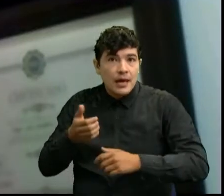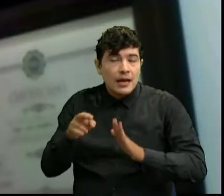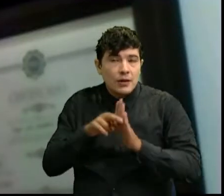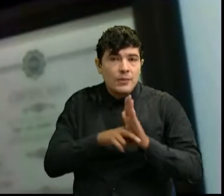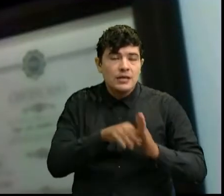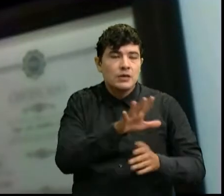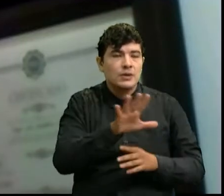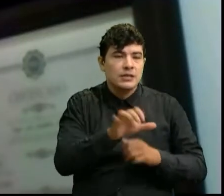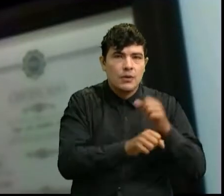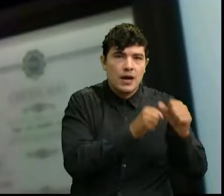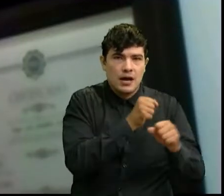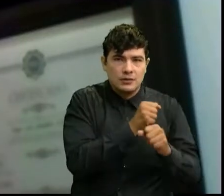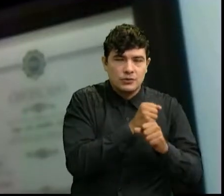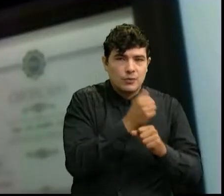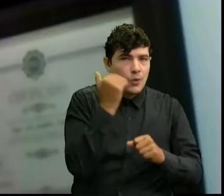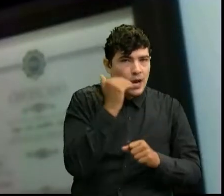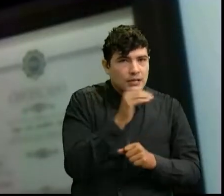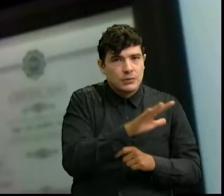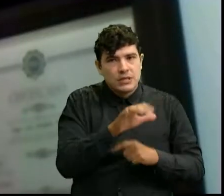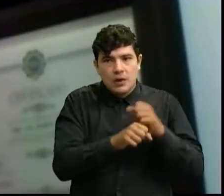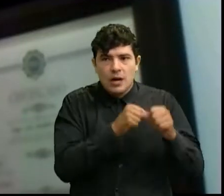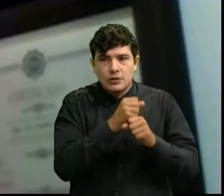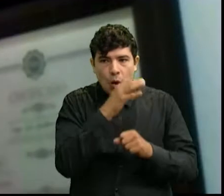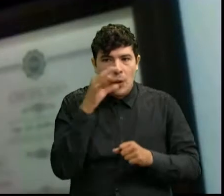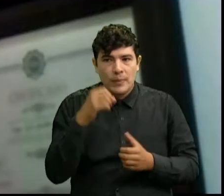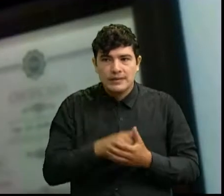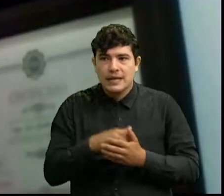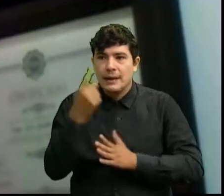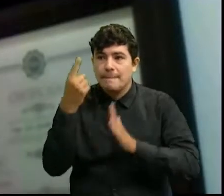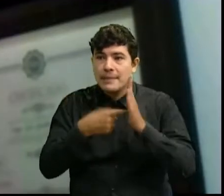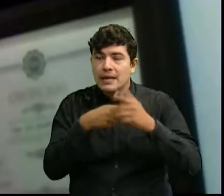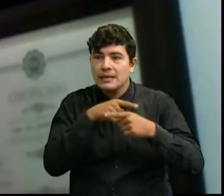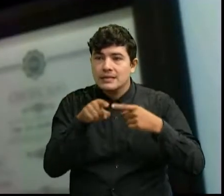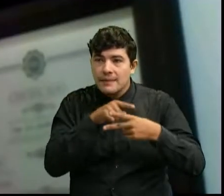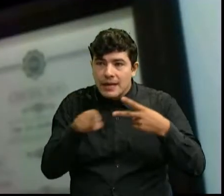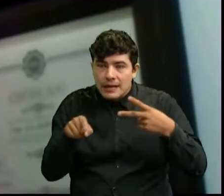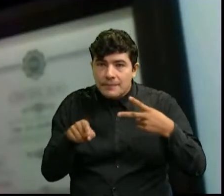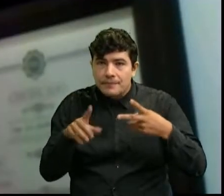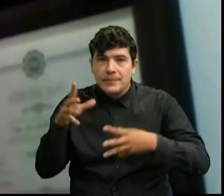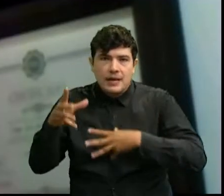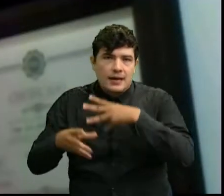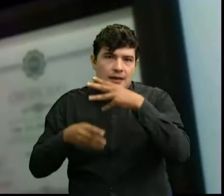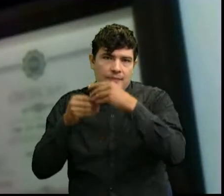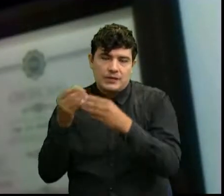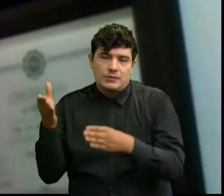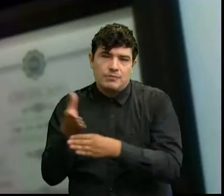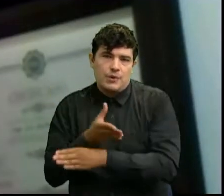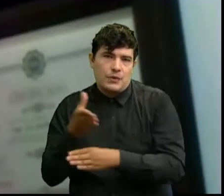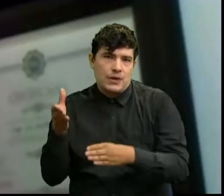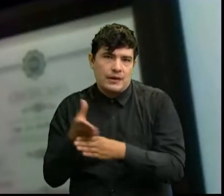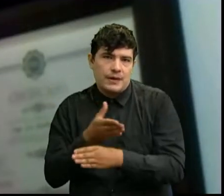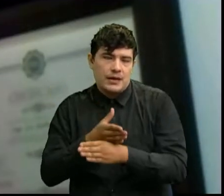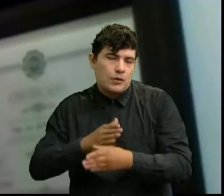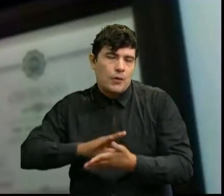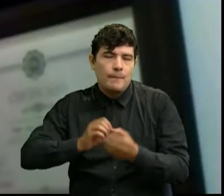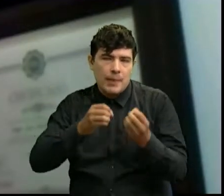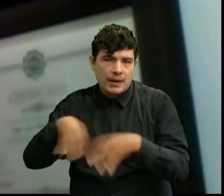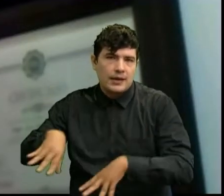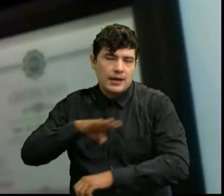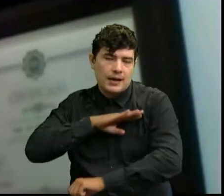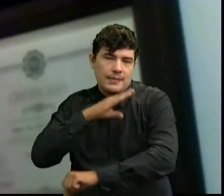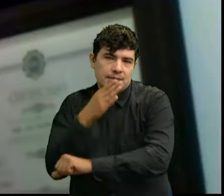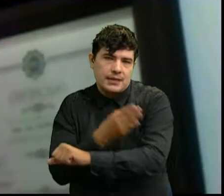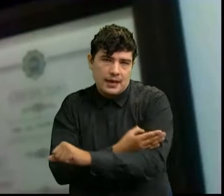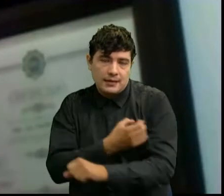los hombres, 55 a las mujeres, 1000 semanas y tener una deficiencia del 25%. Se